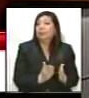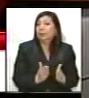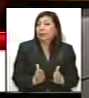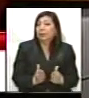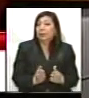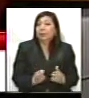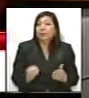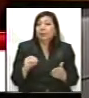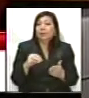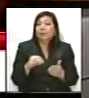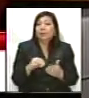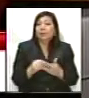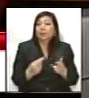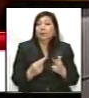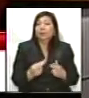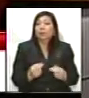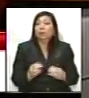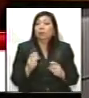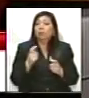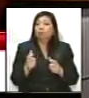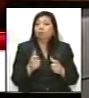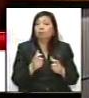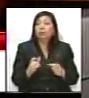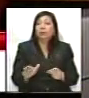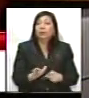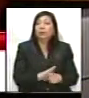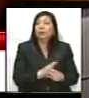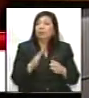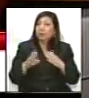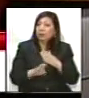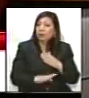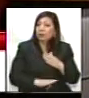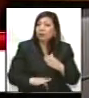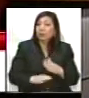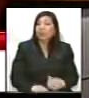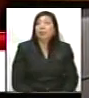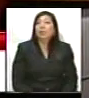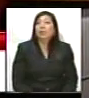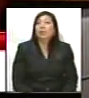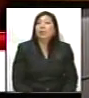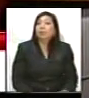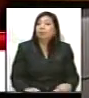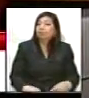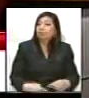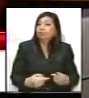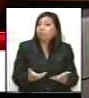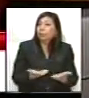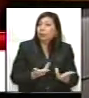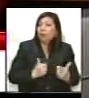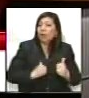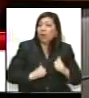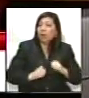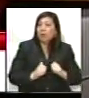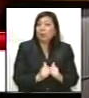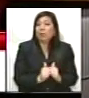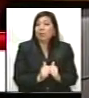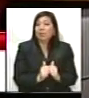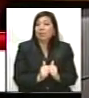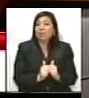optimizada de los recursos superficiales y subterráneos compatibilizar y actualizar